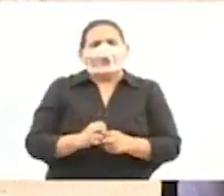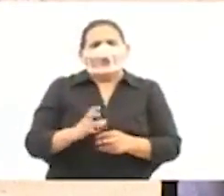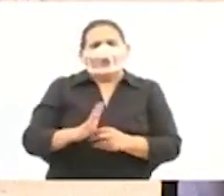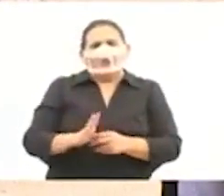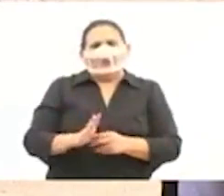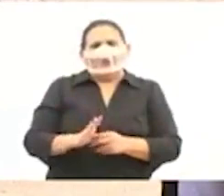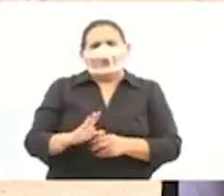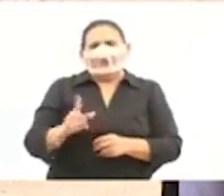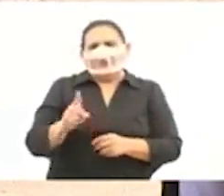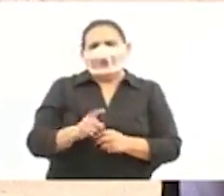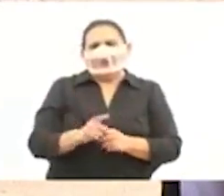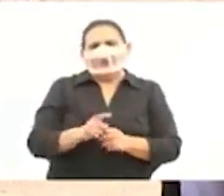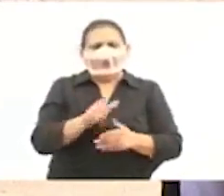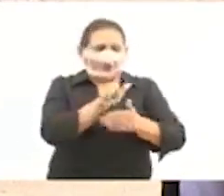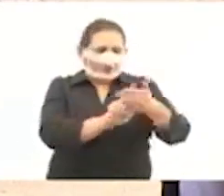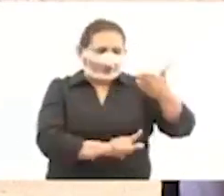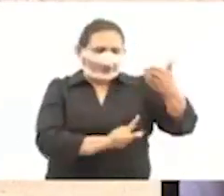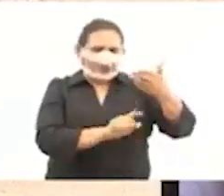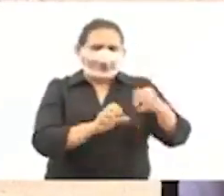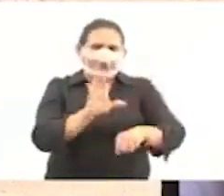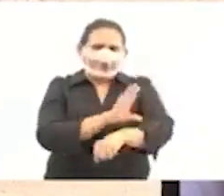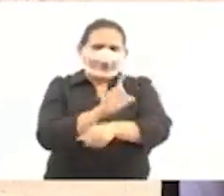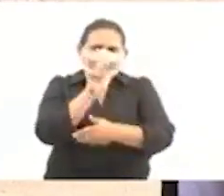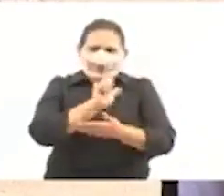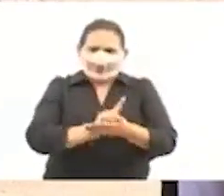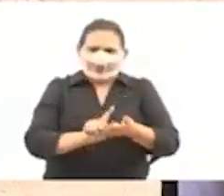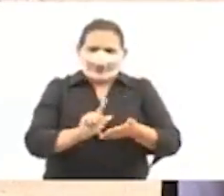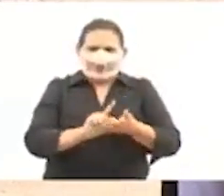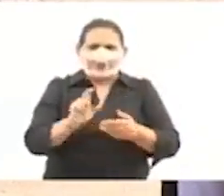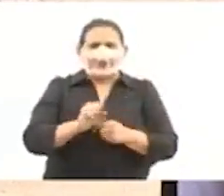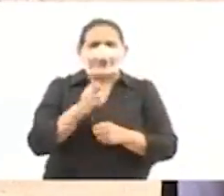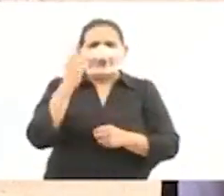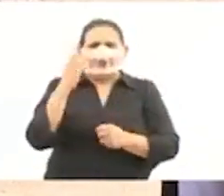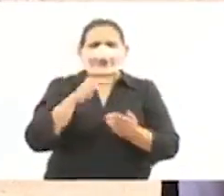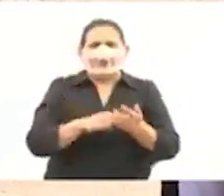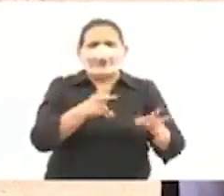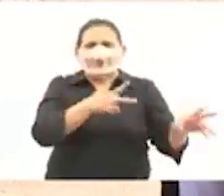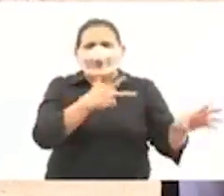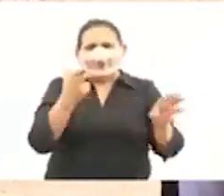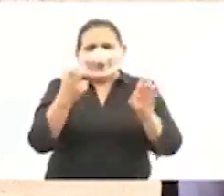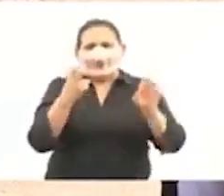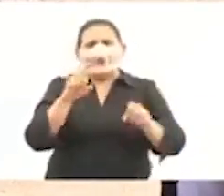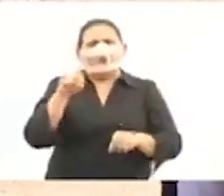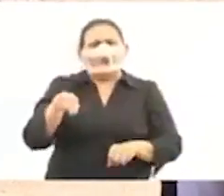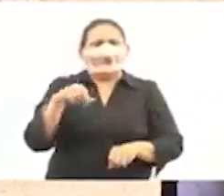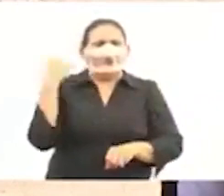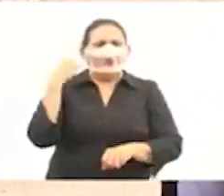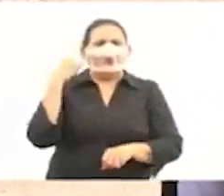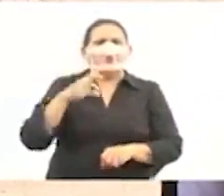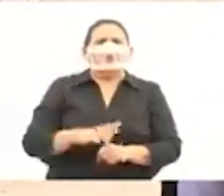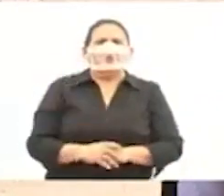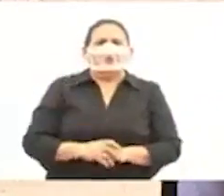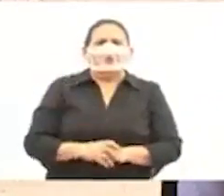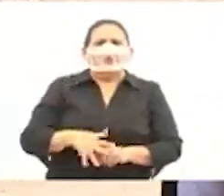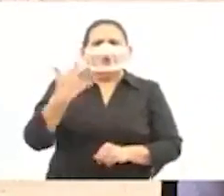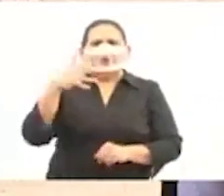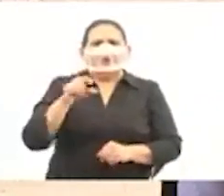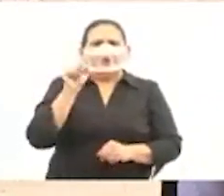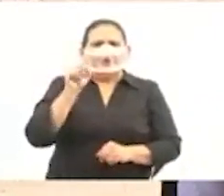con el inventario nacional de energías limpias el en el para 2018 en el estado y yucatán se generaron